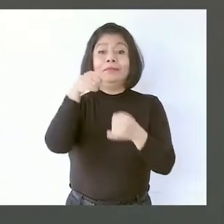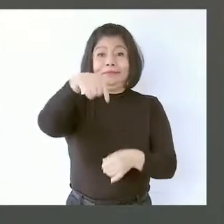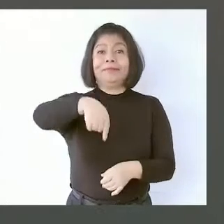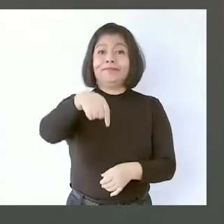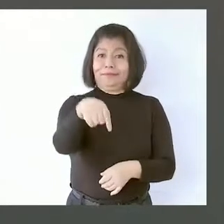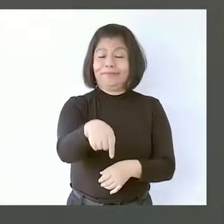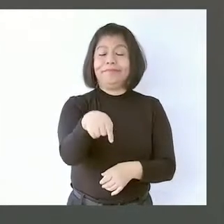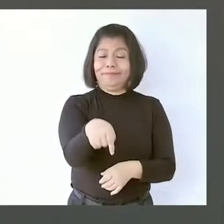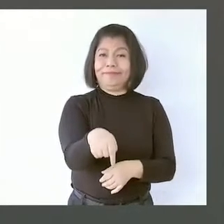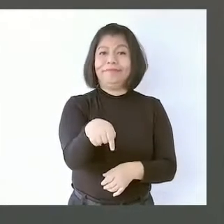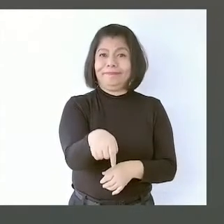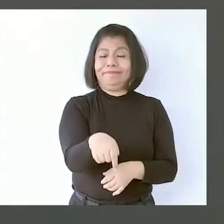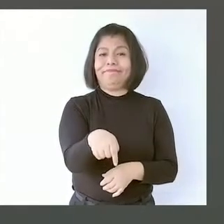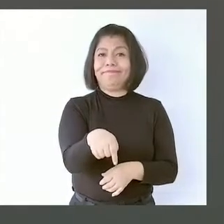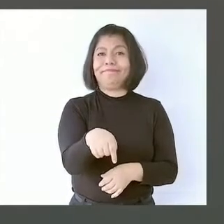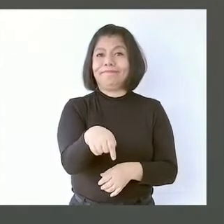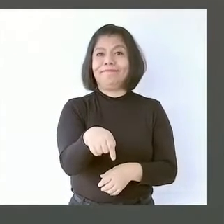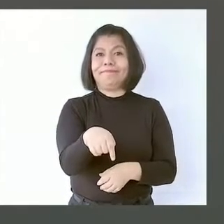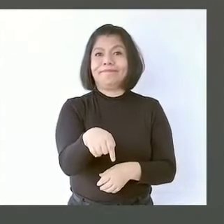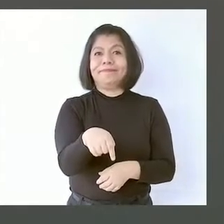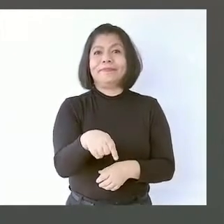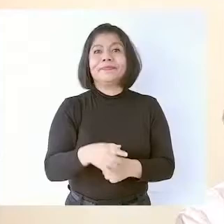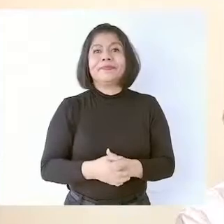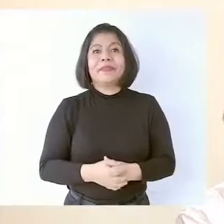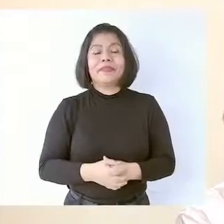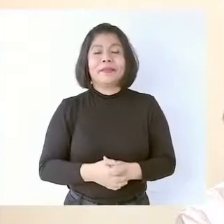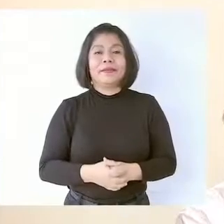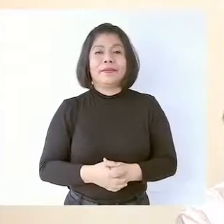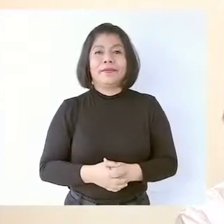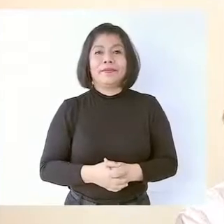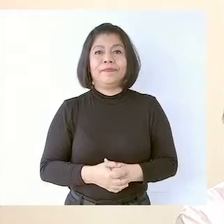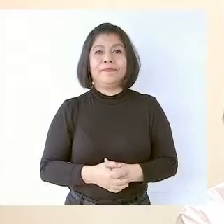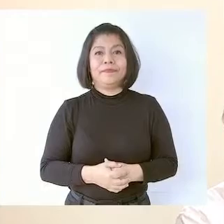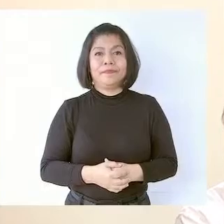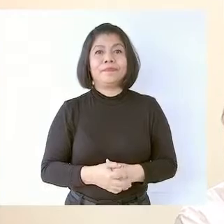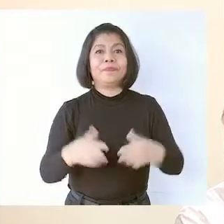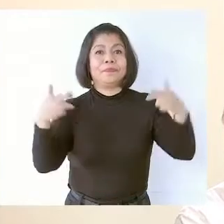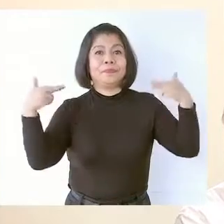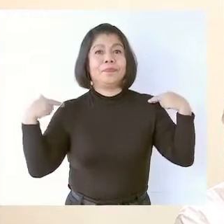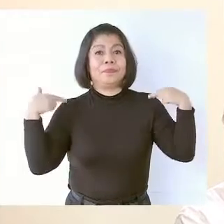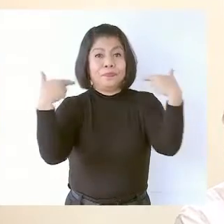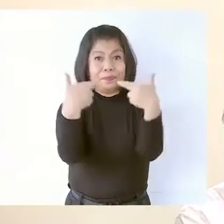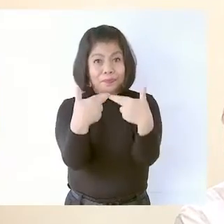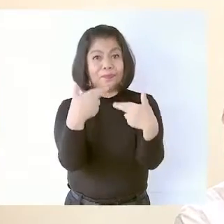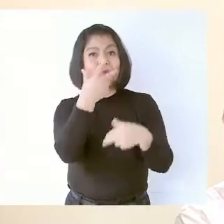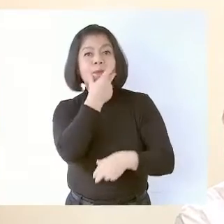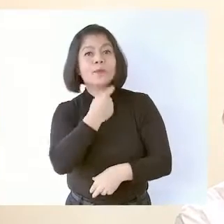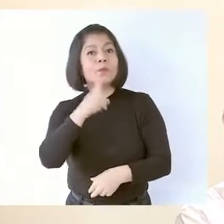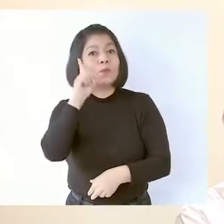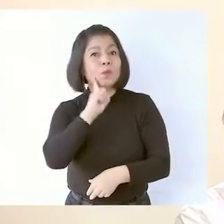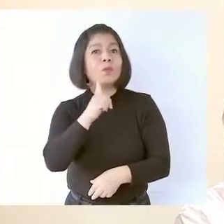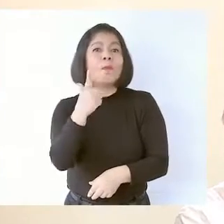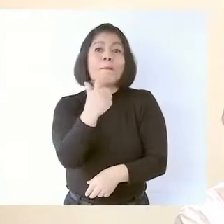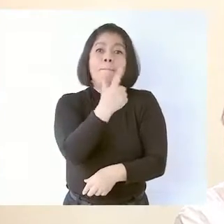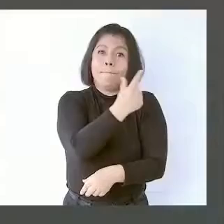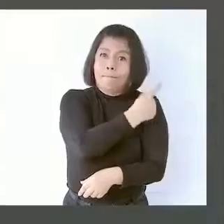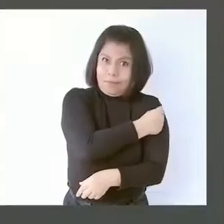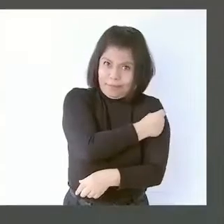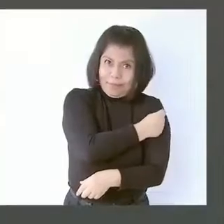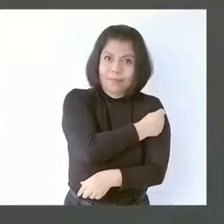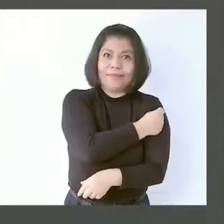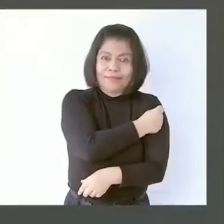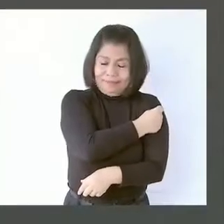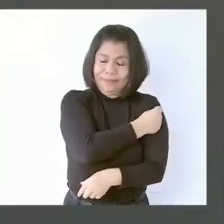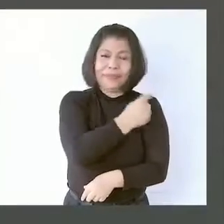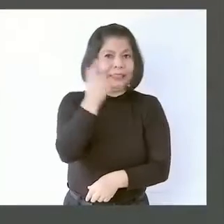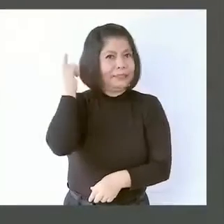se puedan vacunar, esto de acuerdo a la disponibilidad de vacunas,